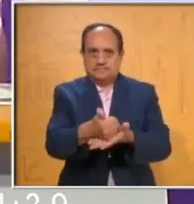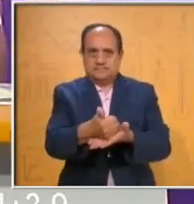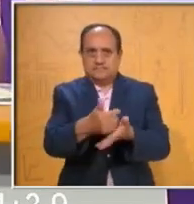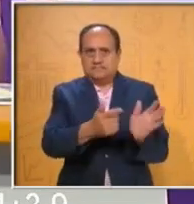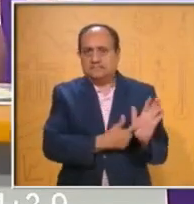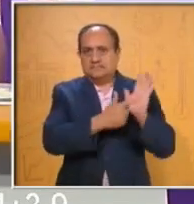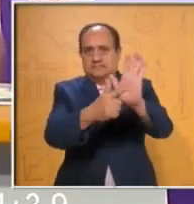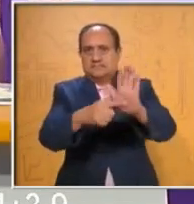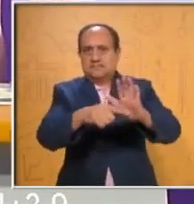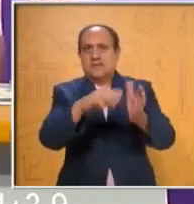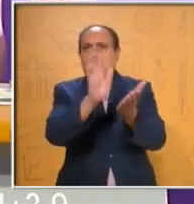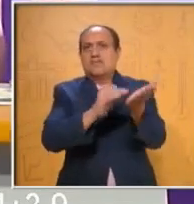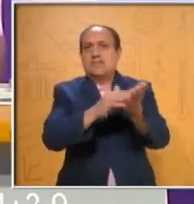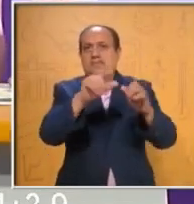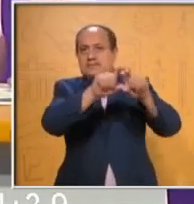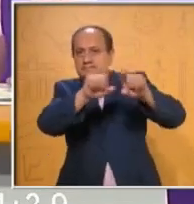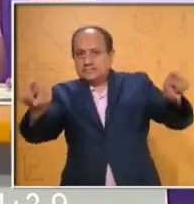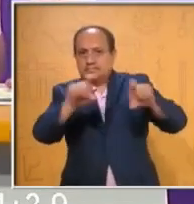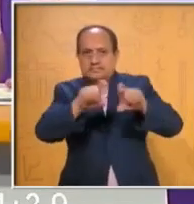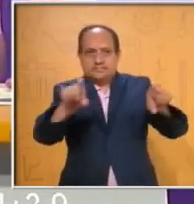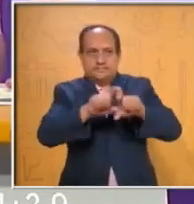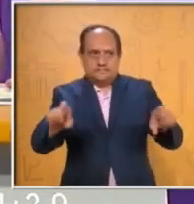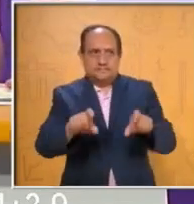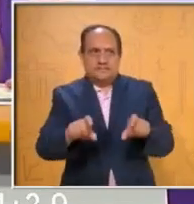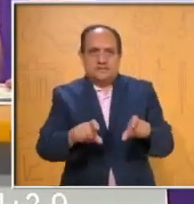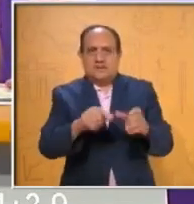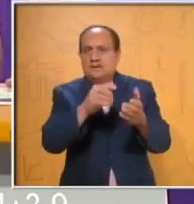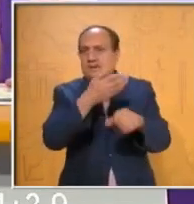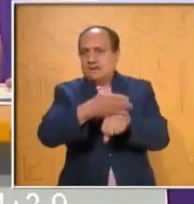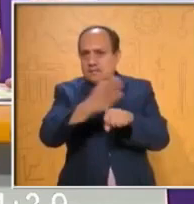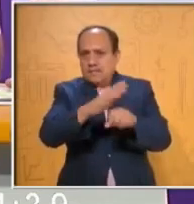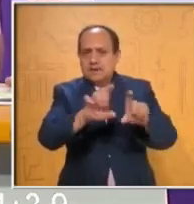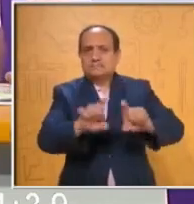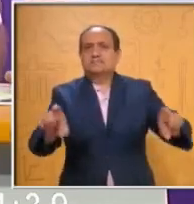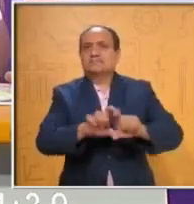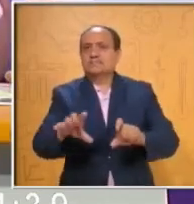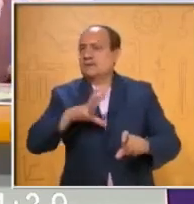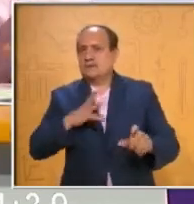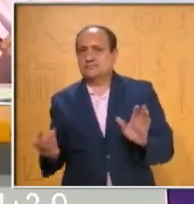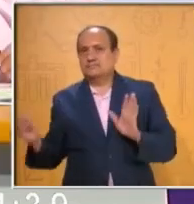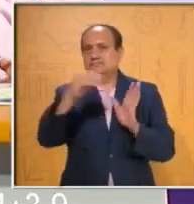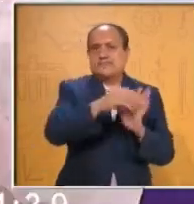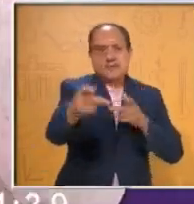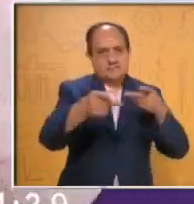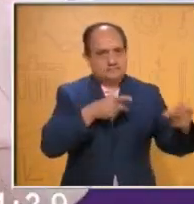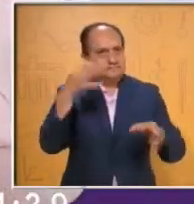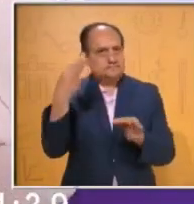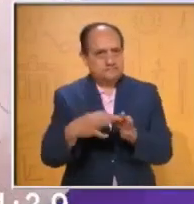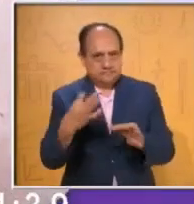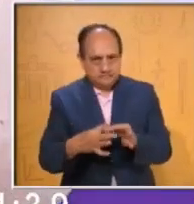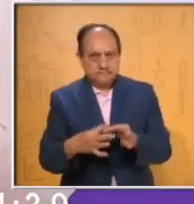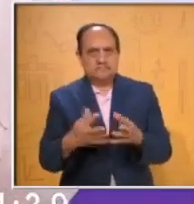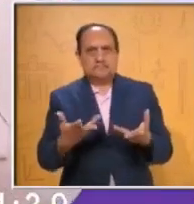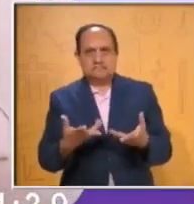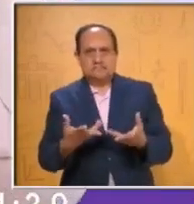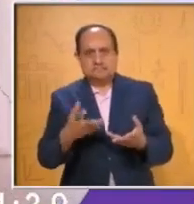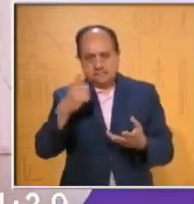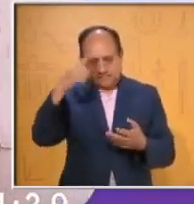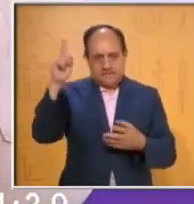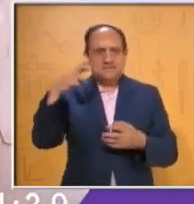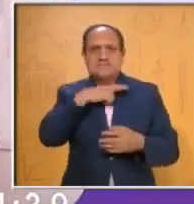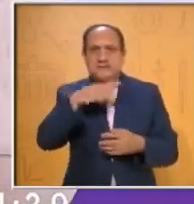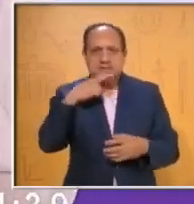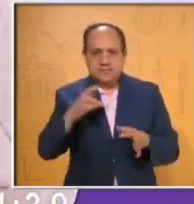las tiras de papel y de aluminio. Obviamente nosotros ya lo trajimos preparado. Están las dos